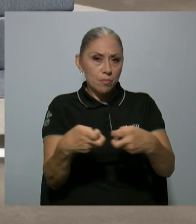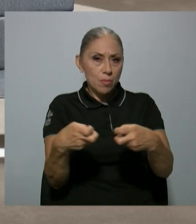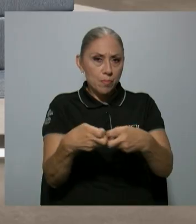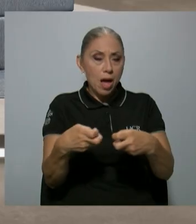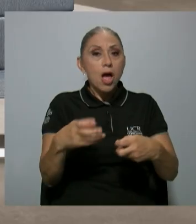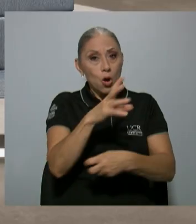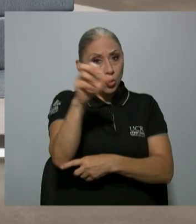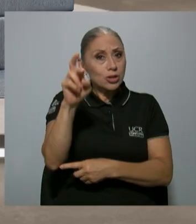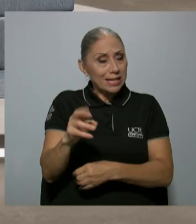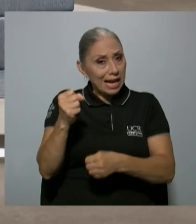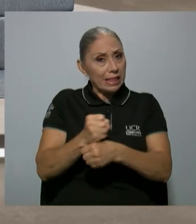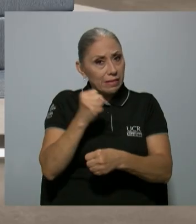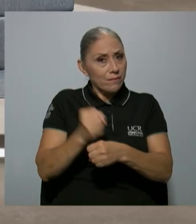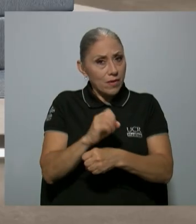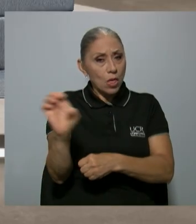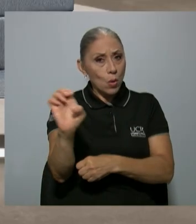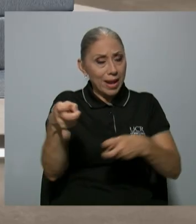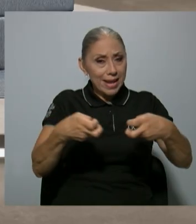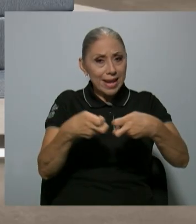limpia.